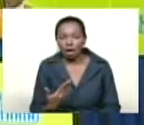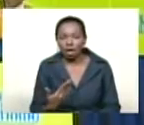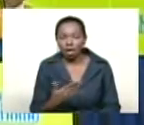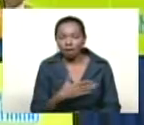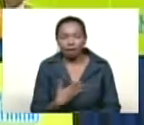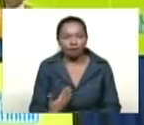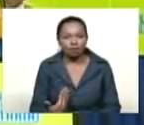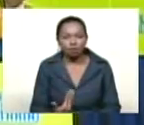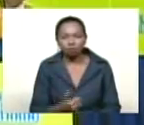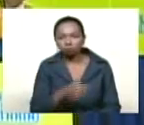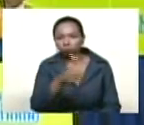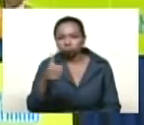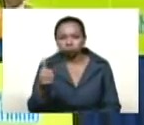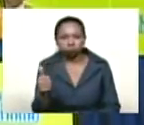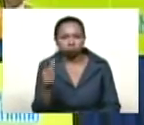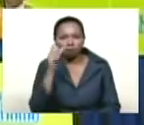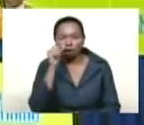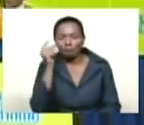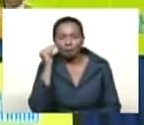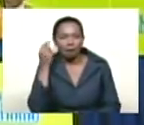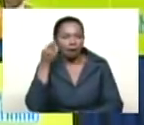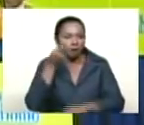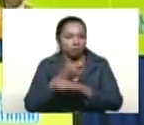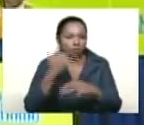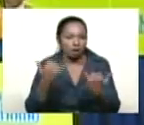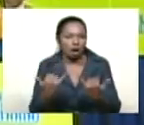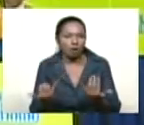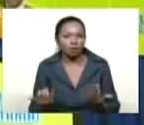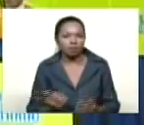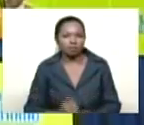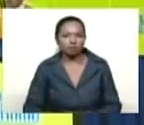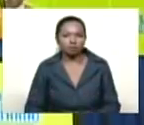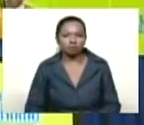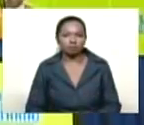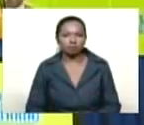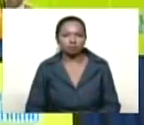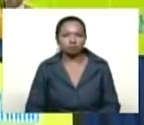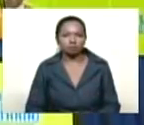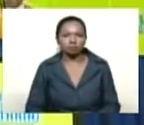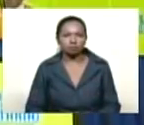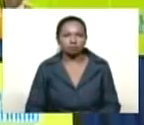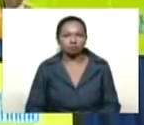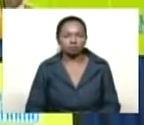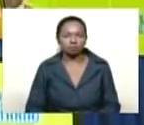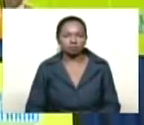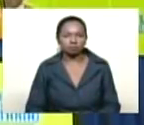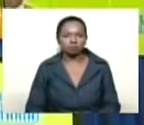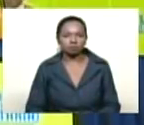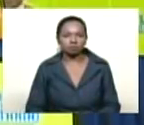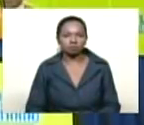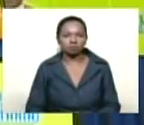queridos médicos y médicas que acaban de graduarse, puede